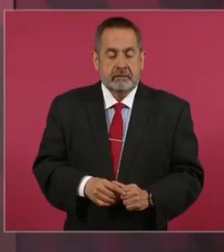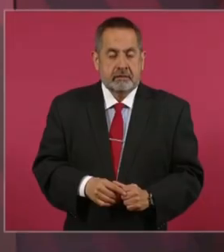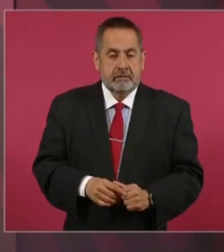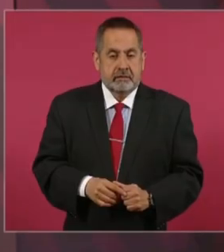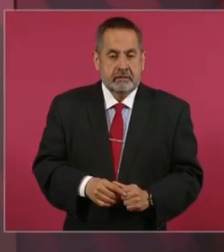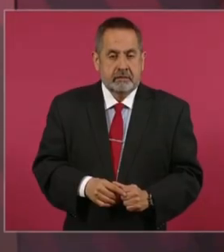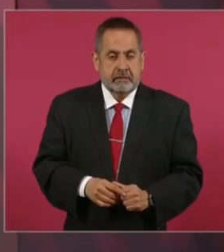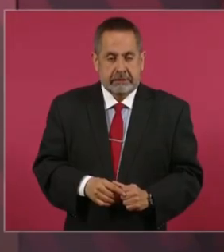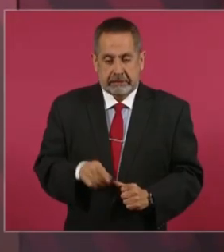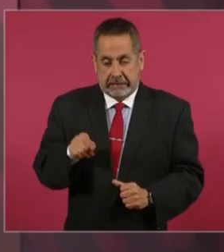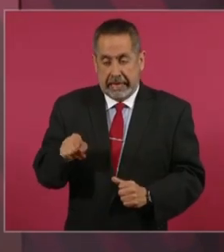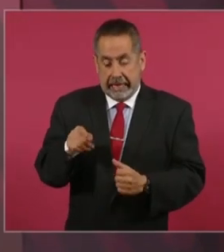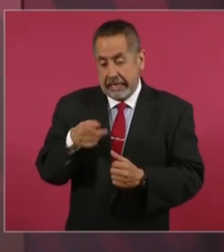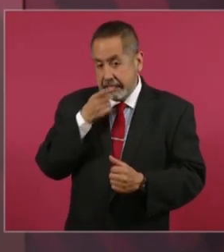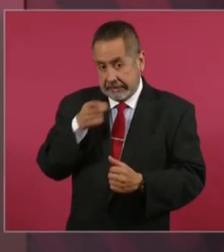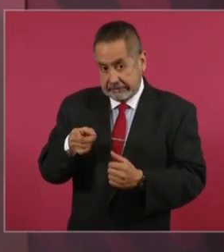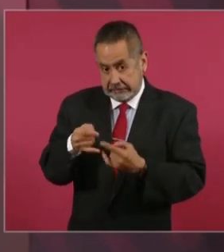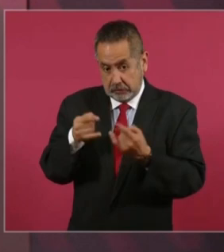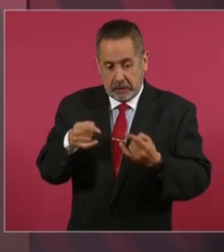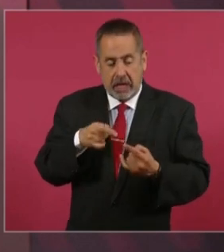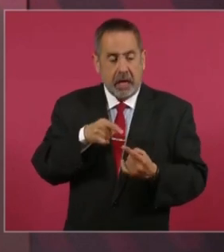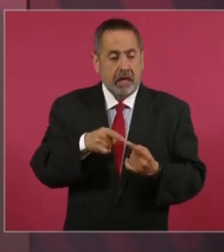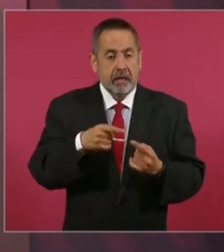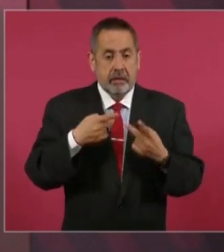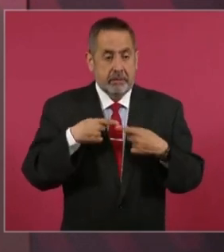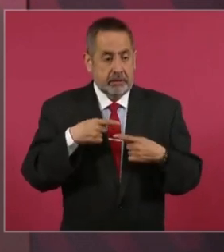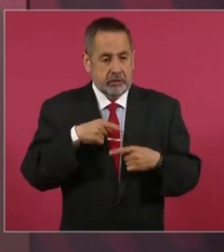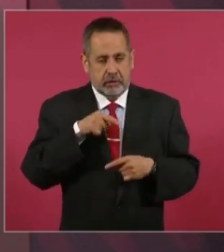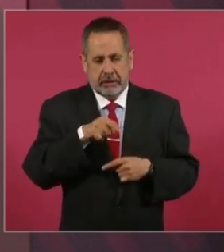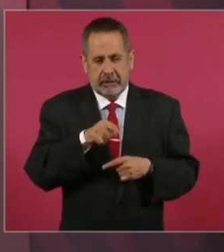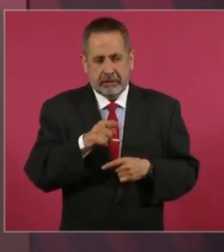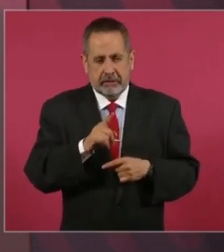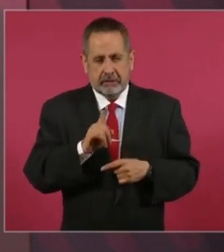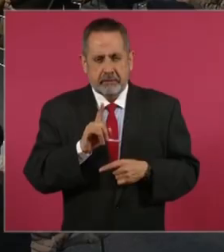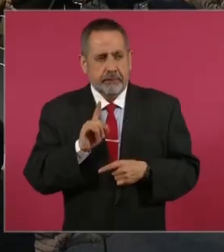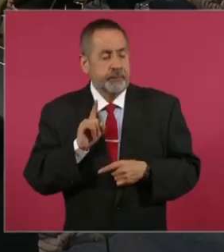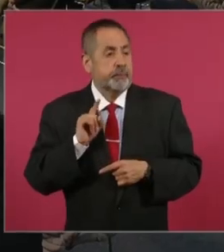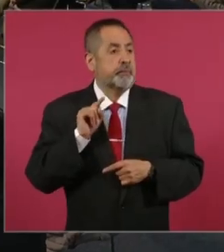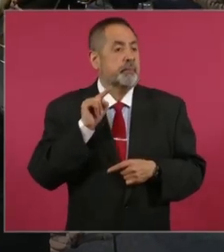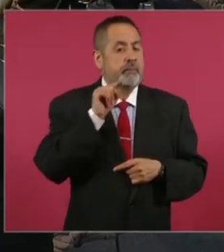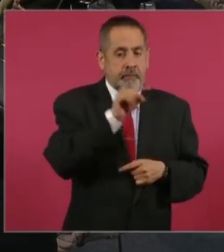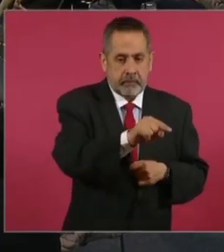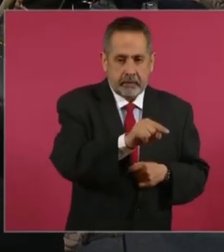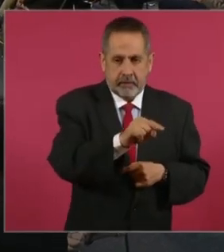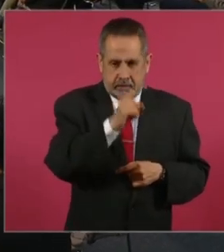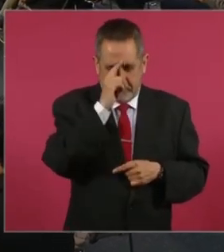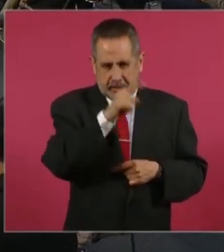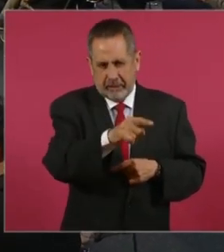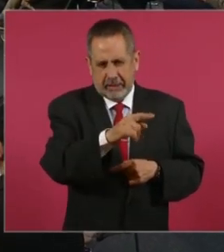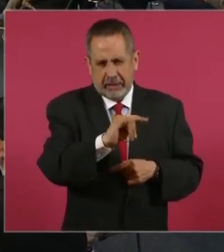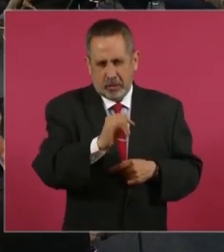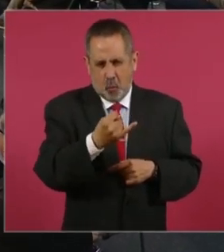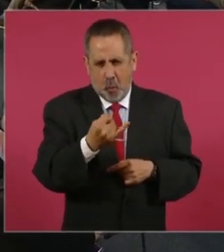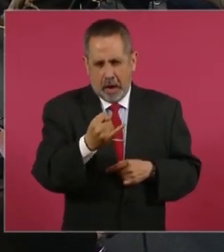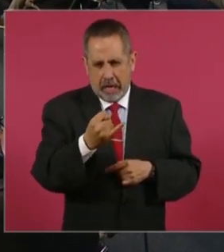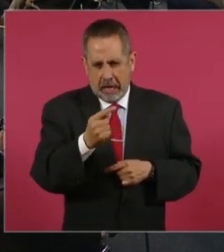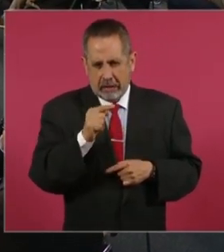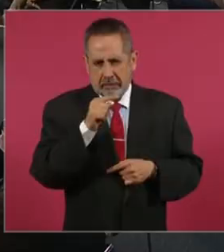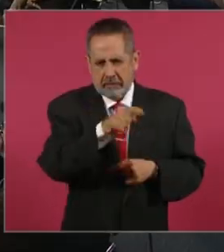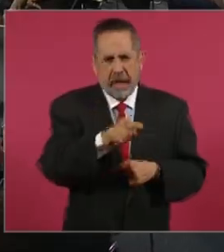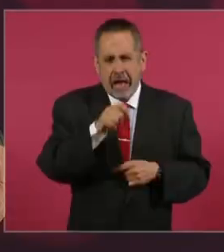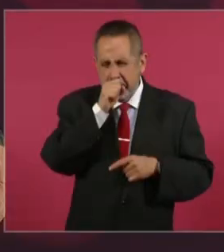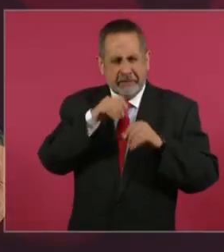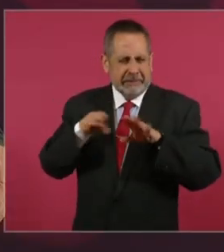a rescatar, como lo dice el